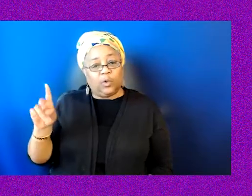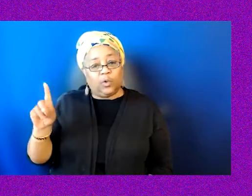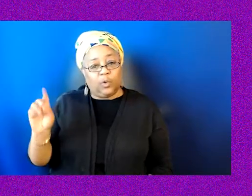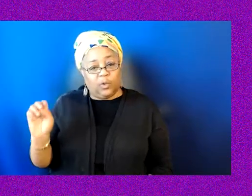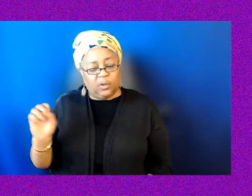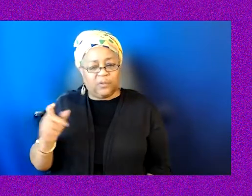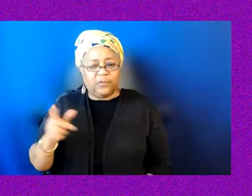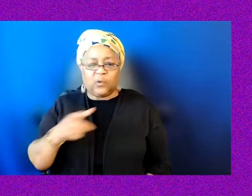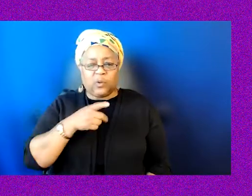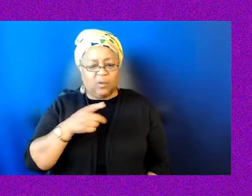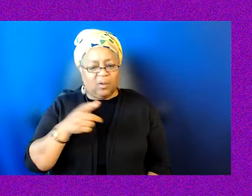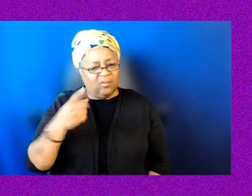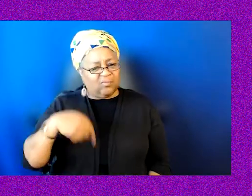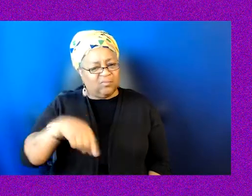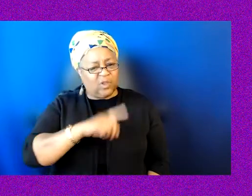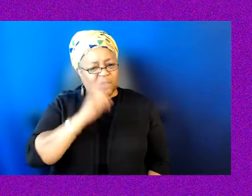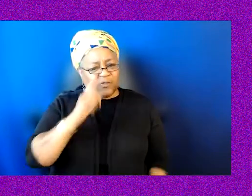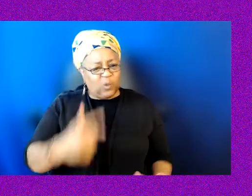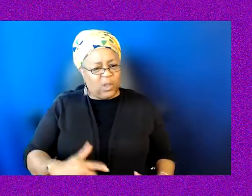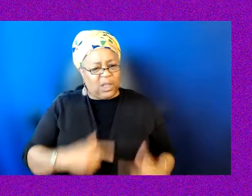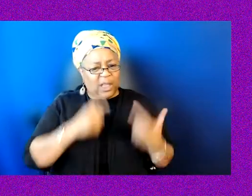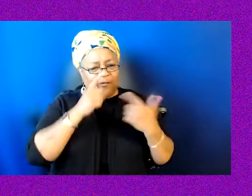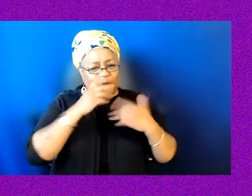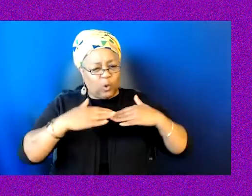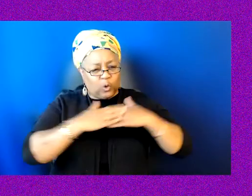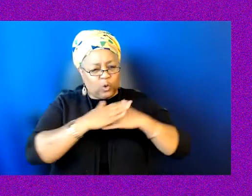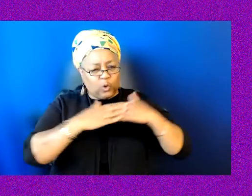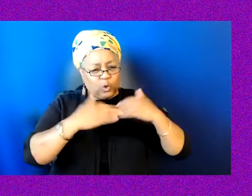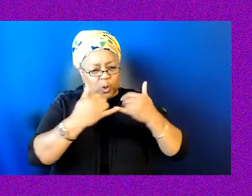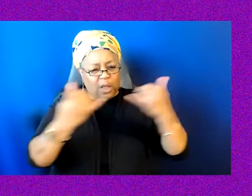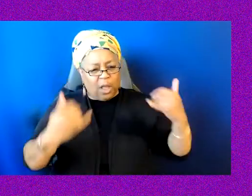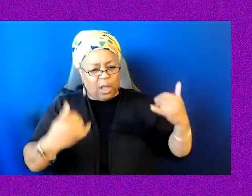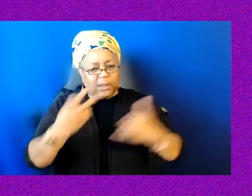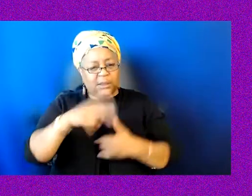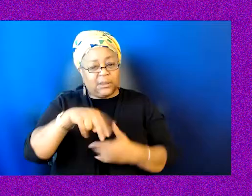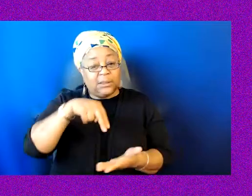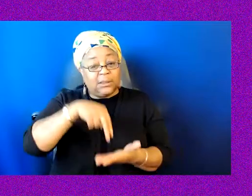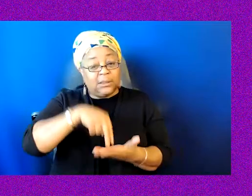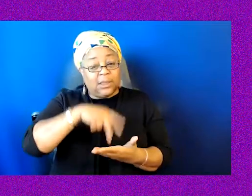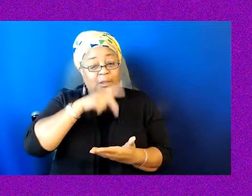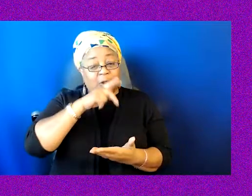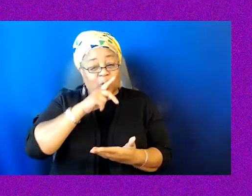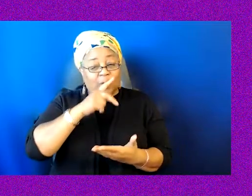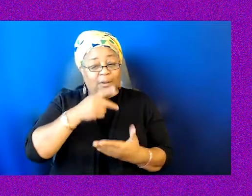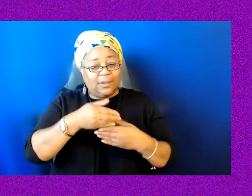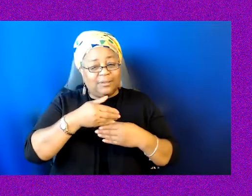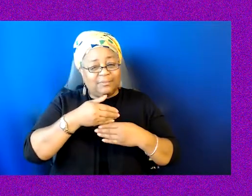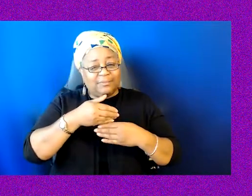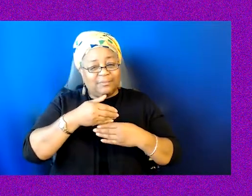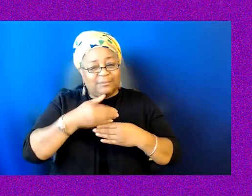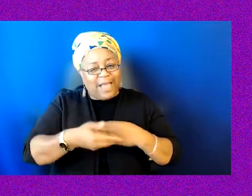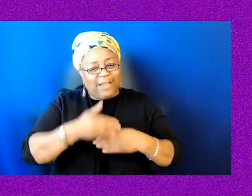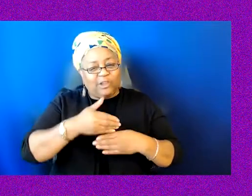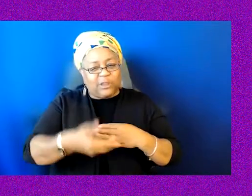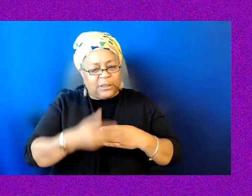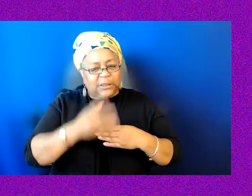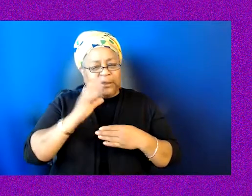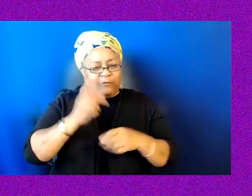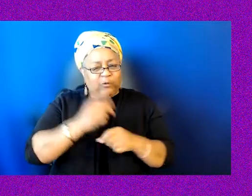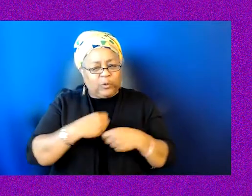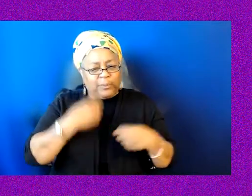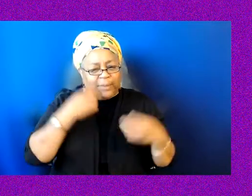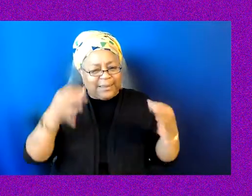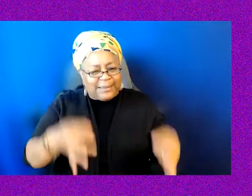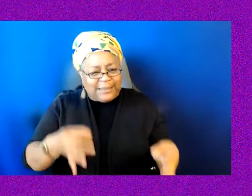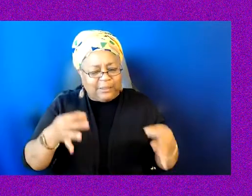who live at the shoreline, para los que viven en la línea de la costa, para en la orilla de